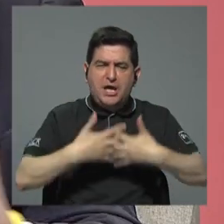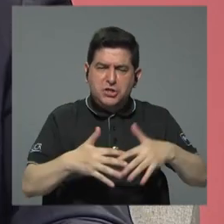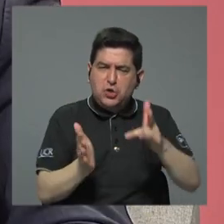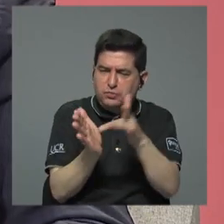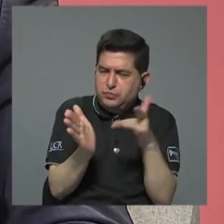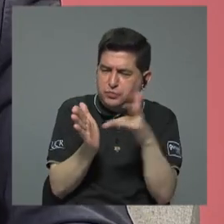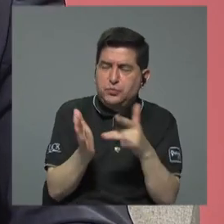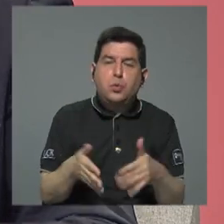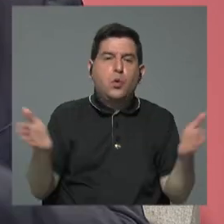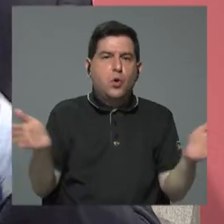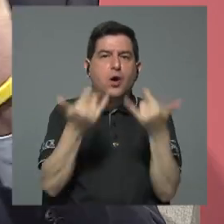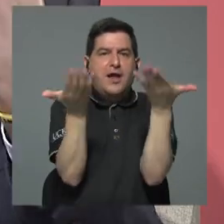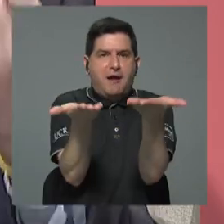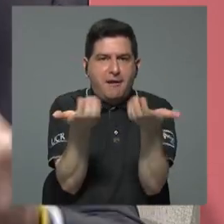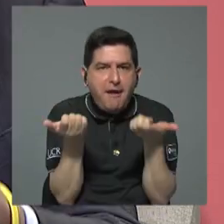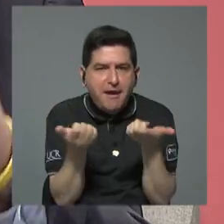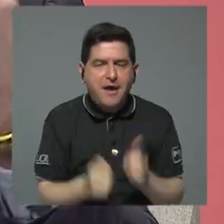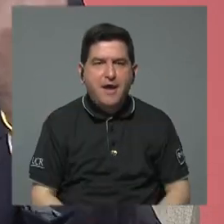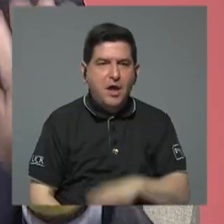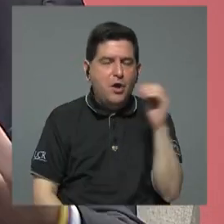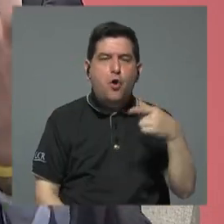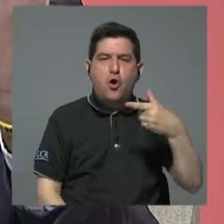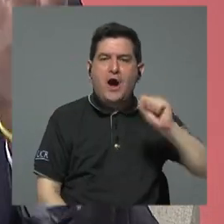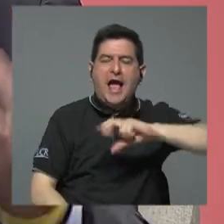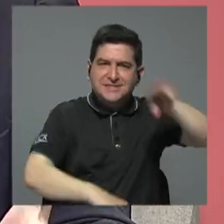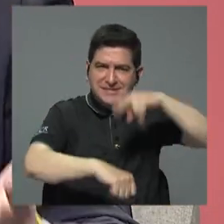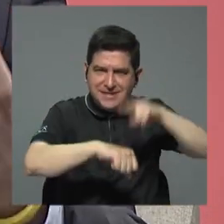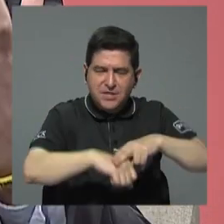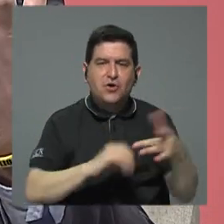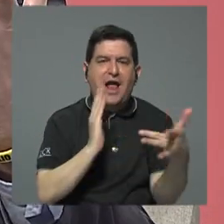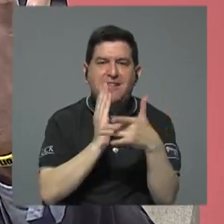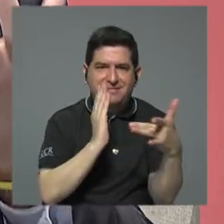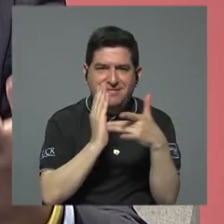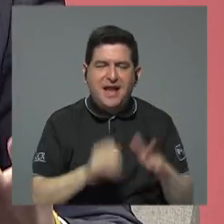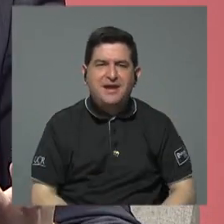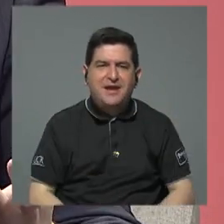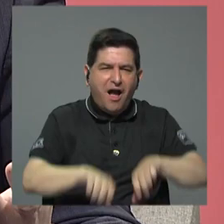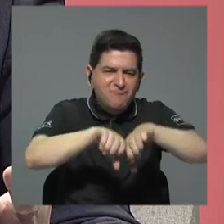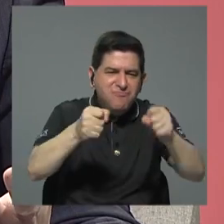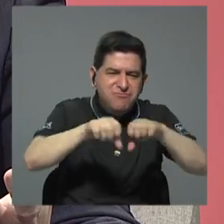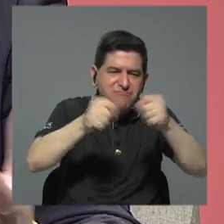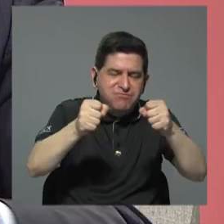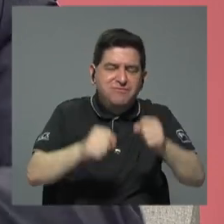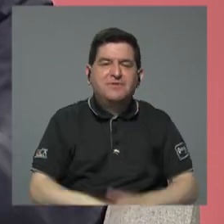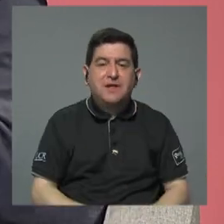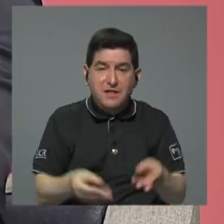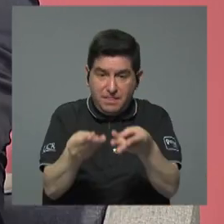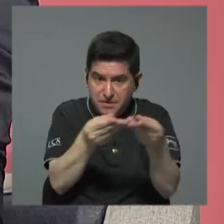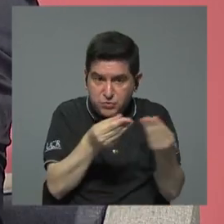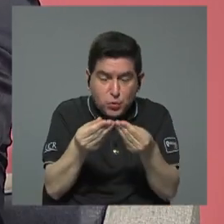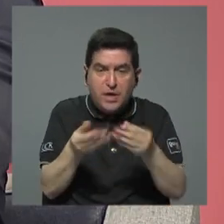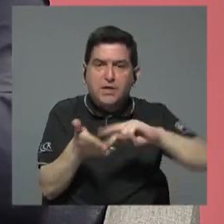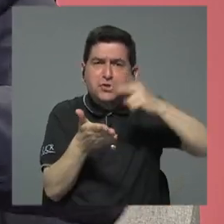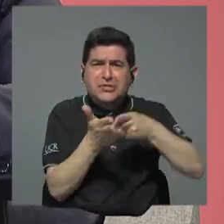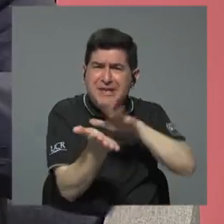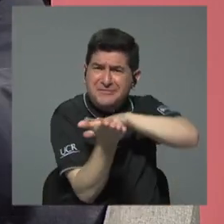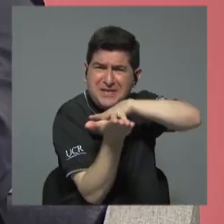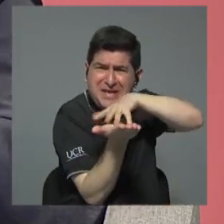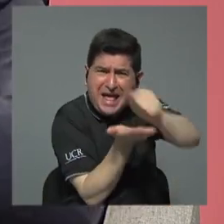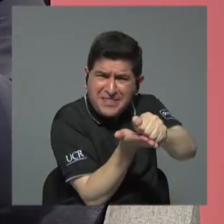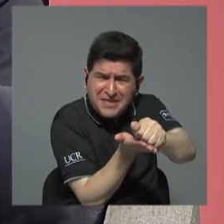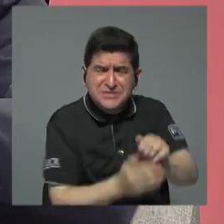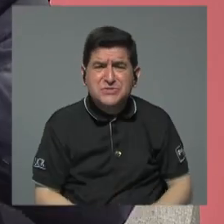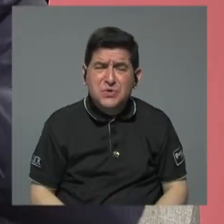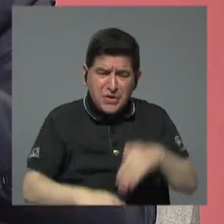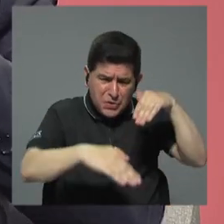extractivas que nos quieren promover o la extracción de gas natural a través de la técnica de la fracturación hidráulica implica destruir nuestros